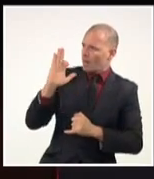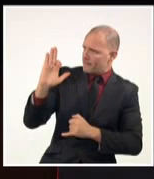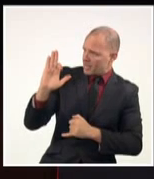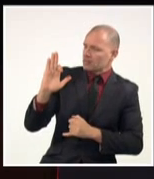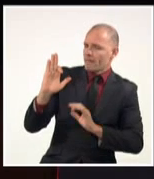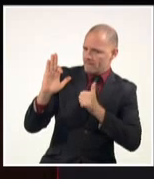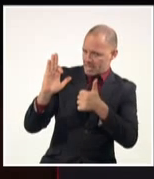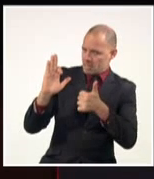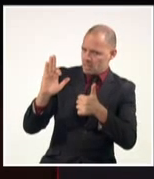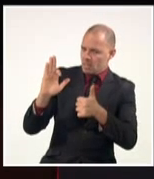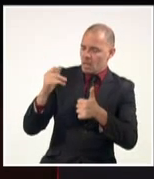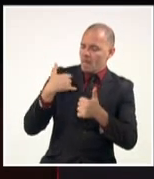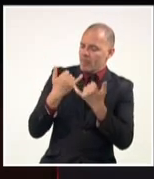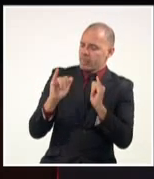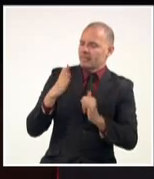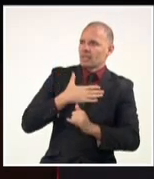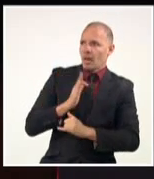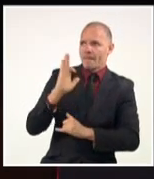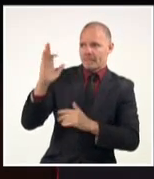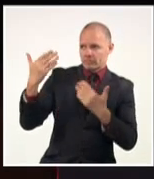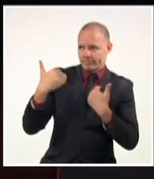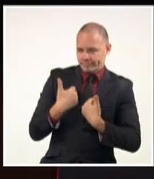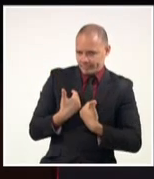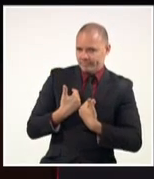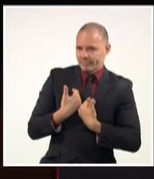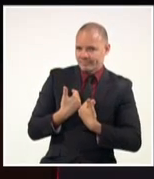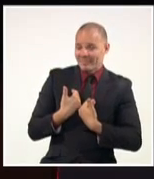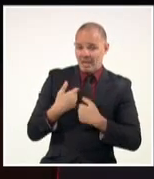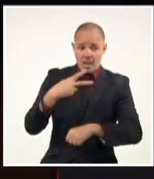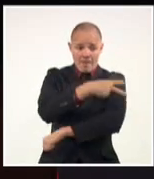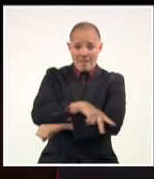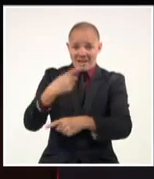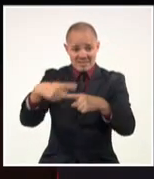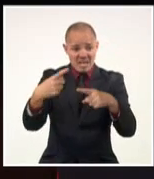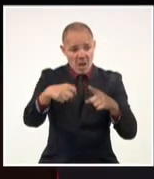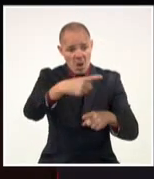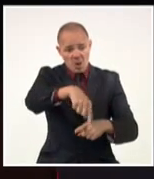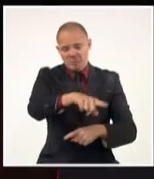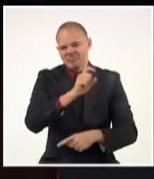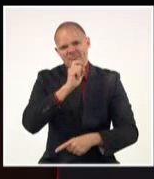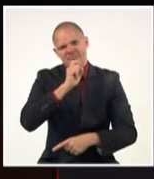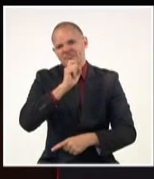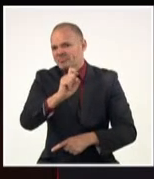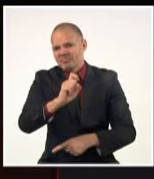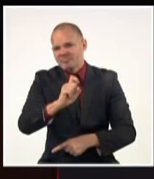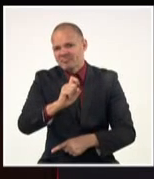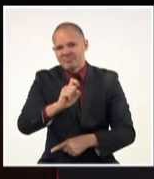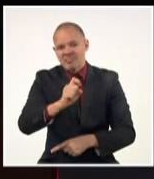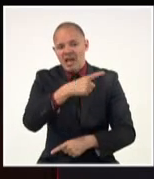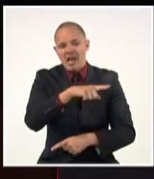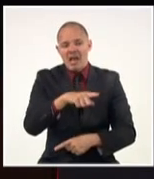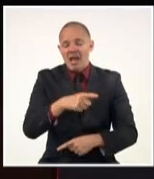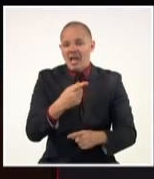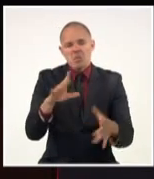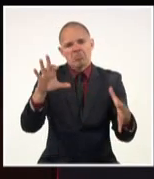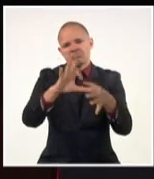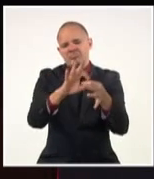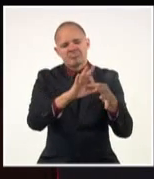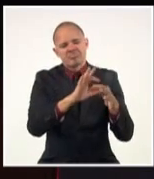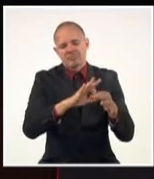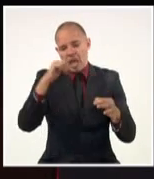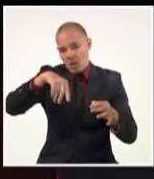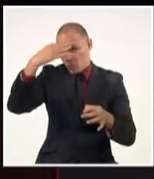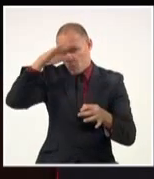sueño para naciones de similar desarrollo. Una política internacional independiente,